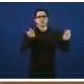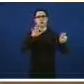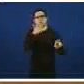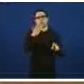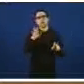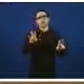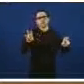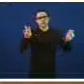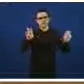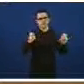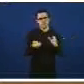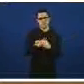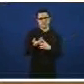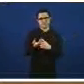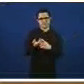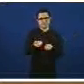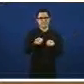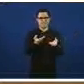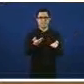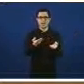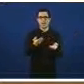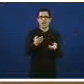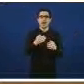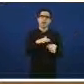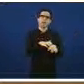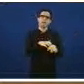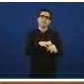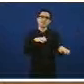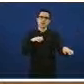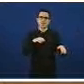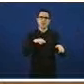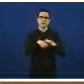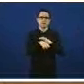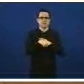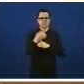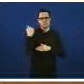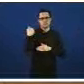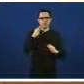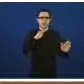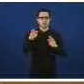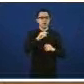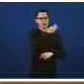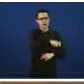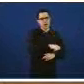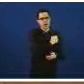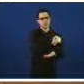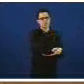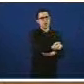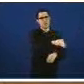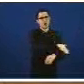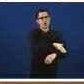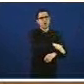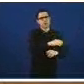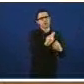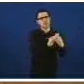A maioría Se emitiron E se tramitaron Cando vostede Apoyaba O goberno Bipartito Da Xunta